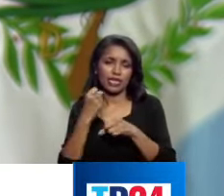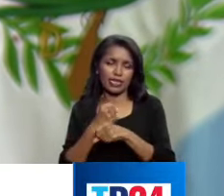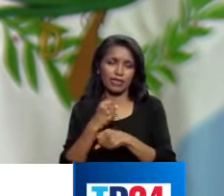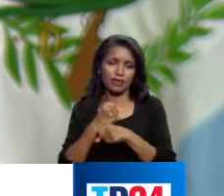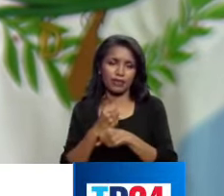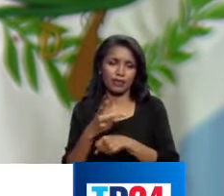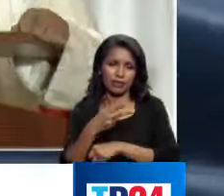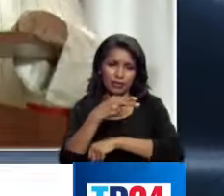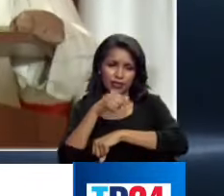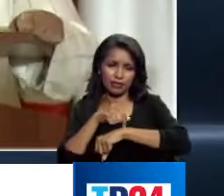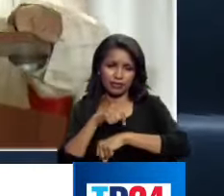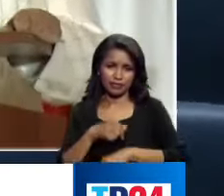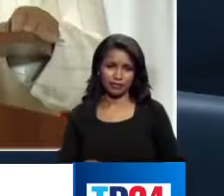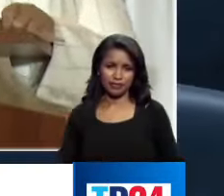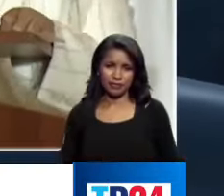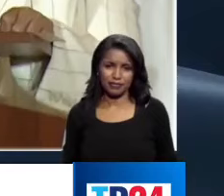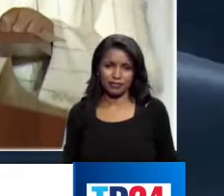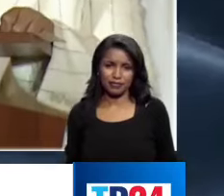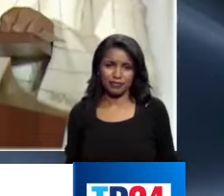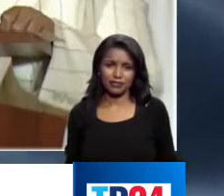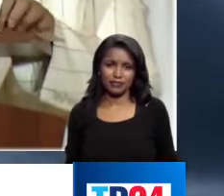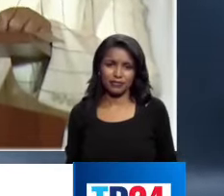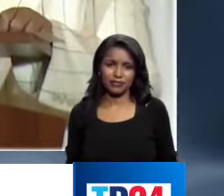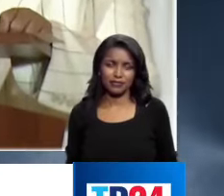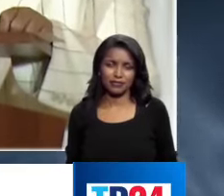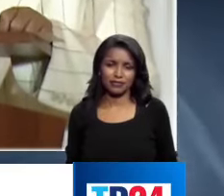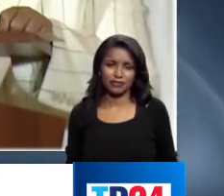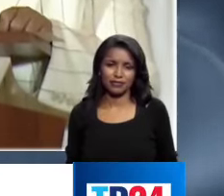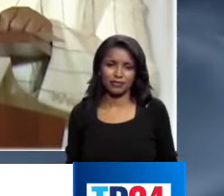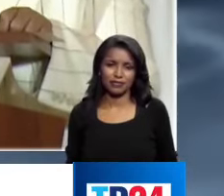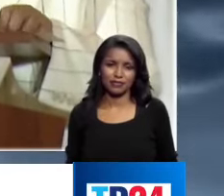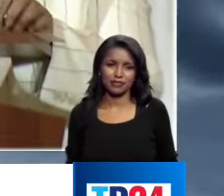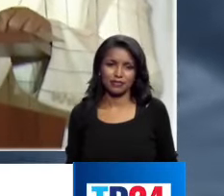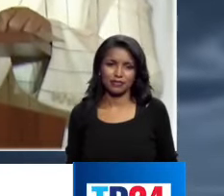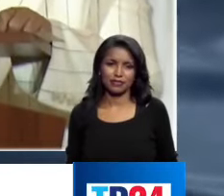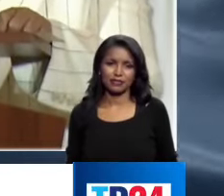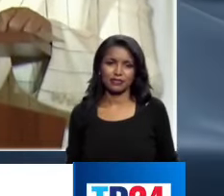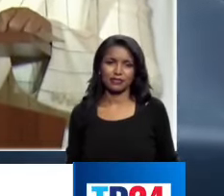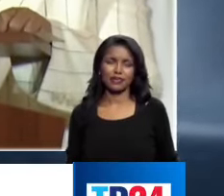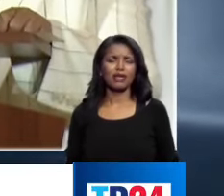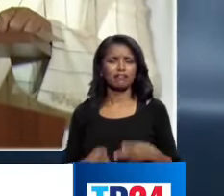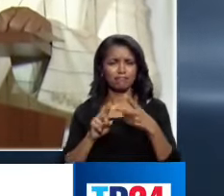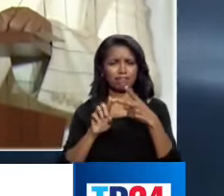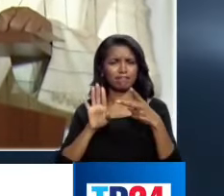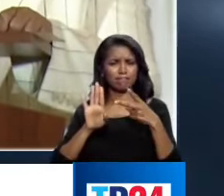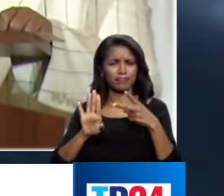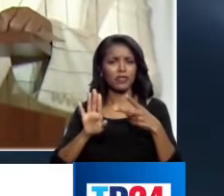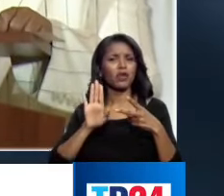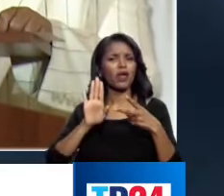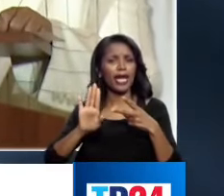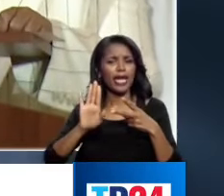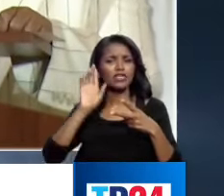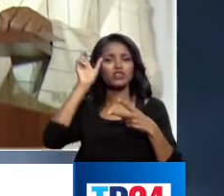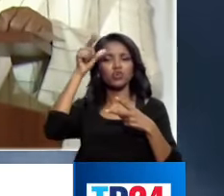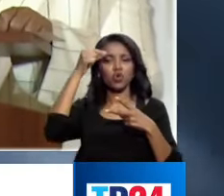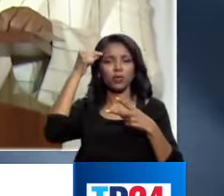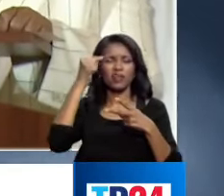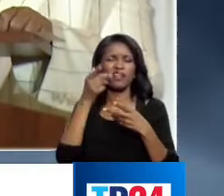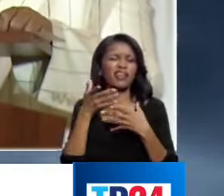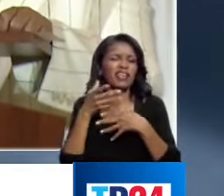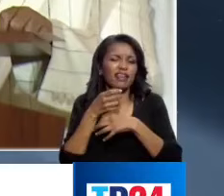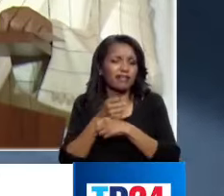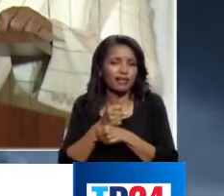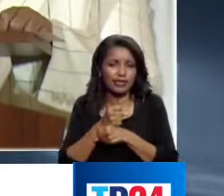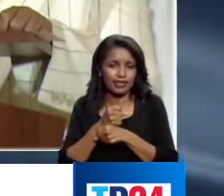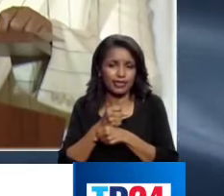pequeño productor turístico. Candidata, dentro de su plan, ¿tiene alguna acción que involucre